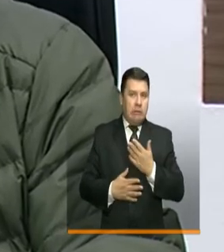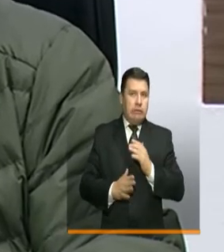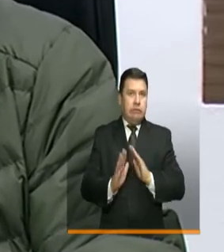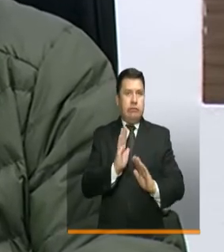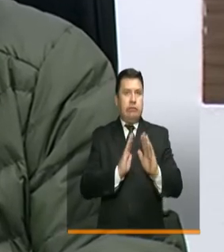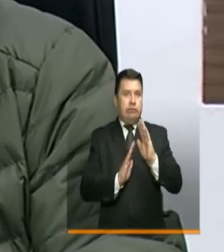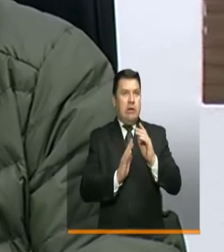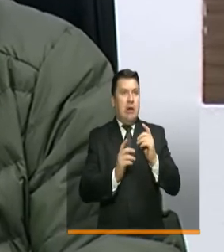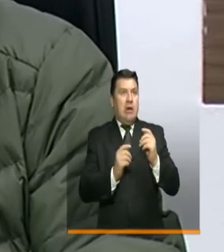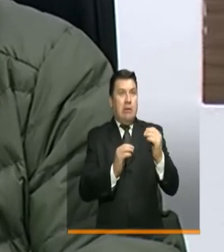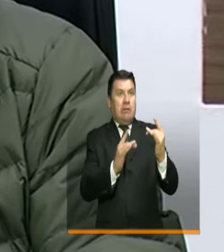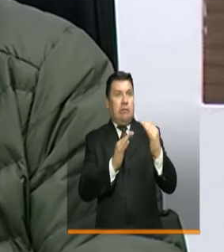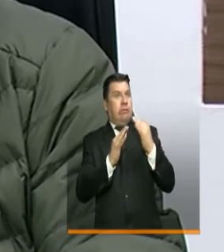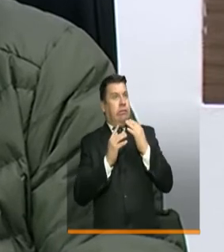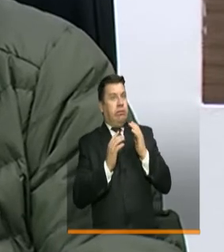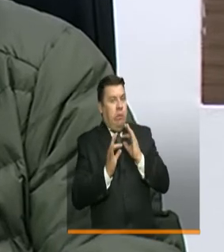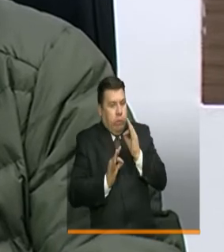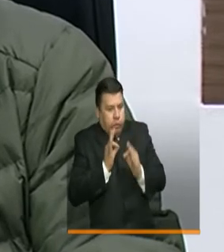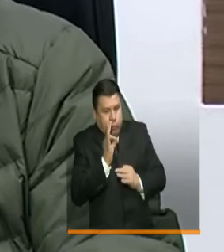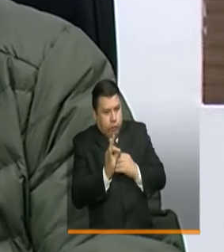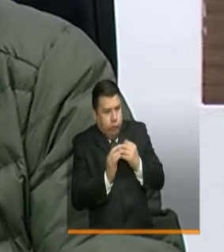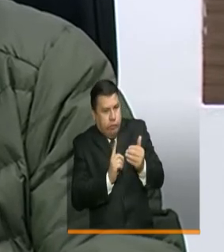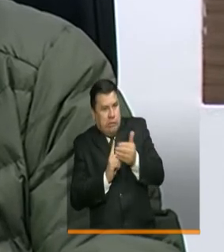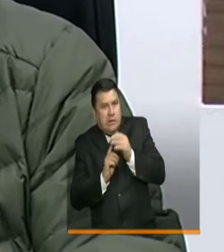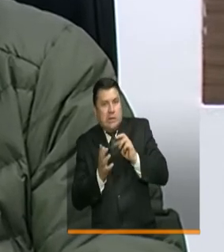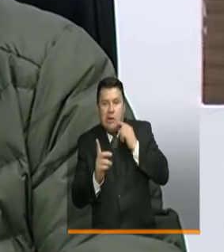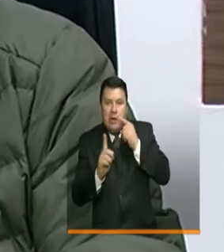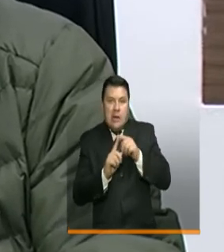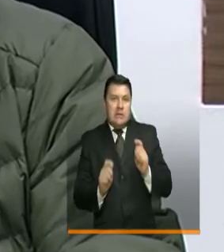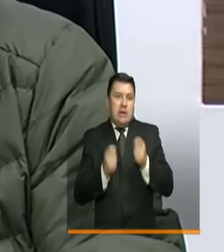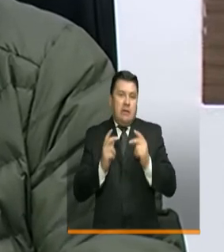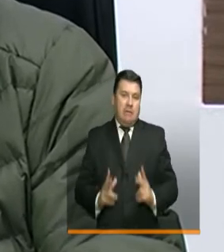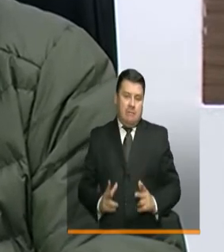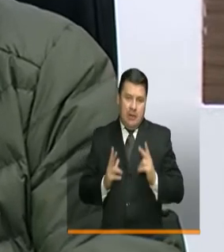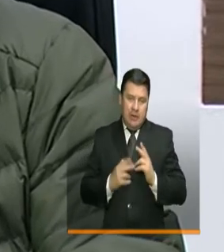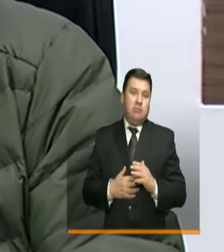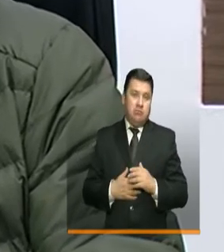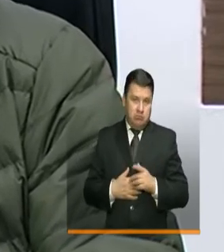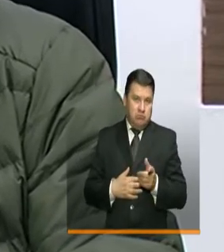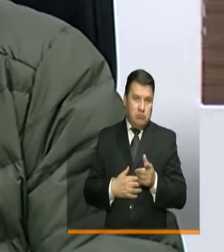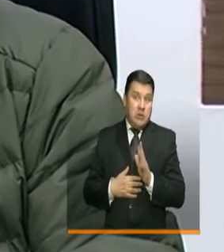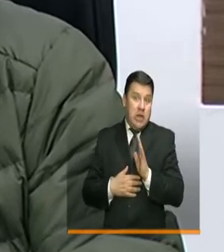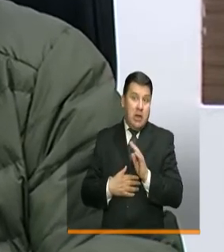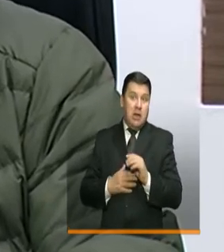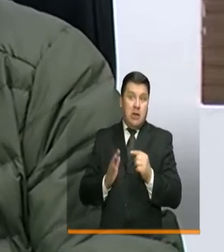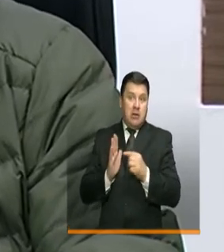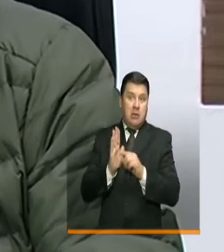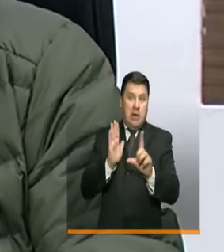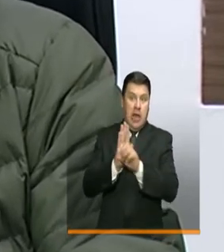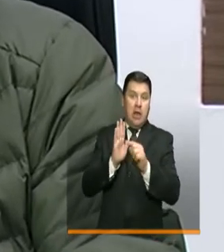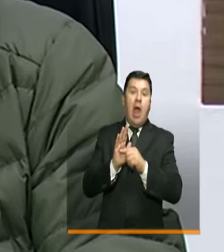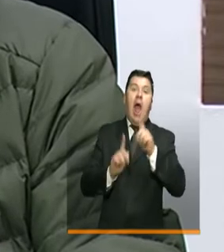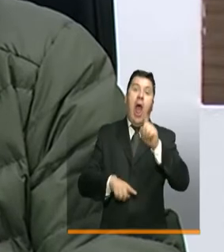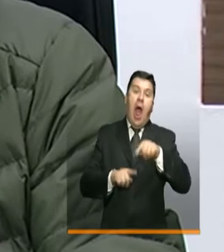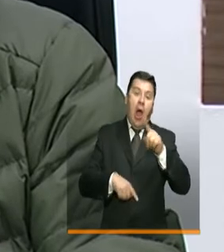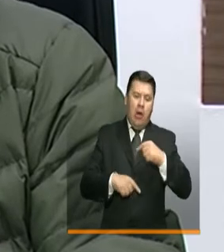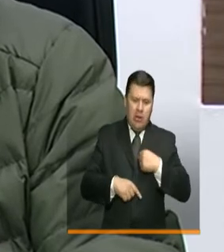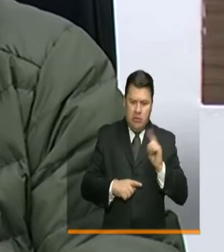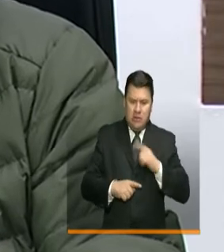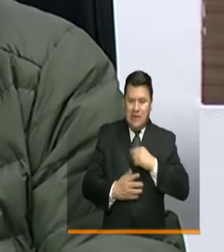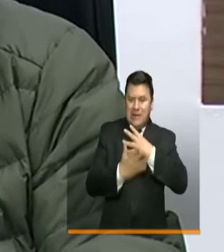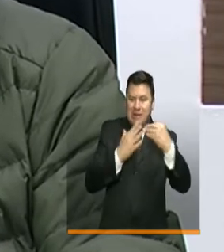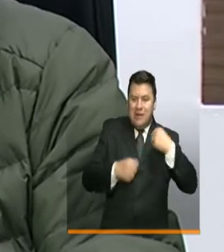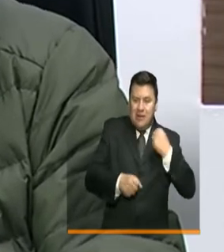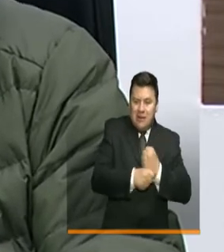prevenir la propagación de la pandemia y de salvar vidas. Y quienes están amparados en las excepciones salen a las